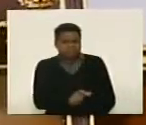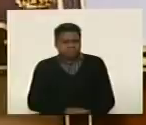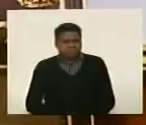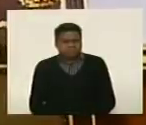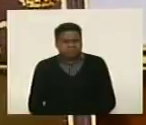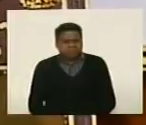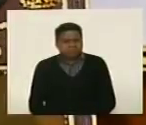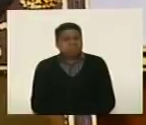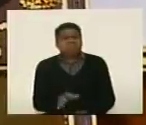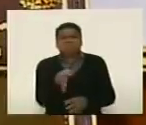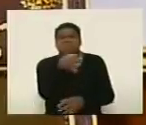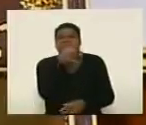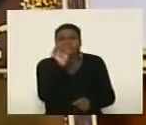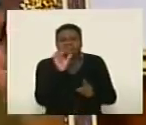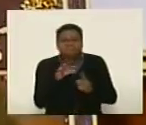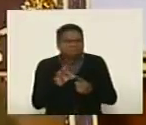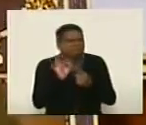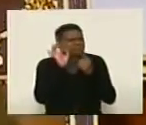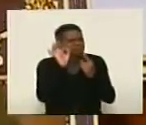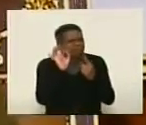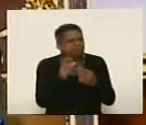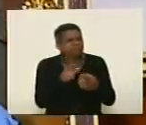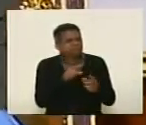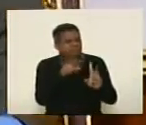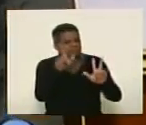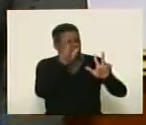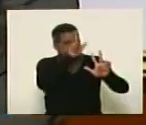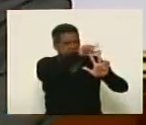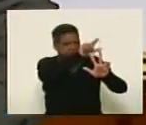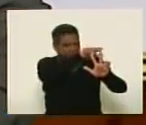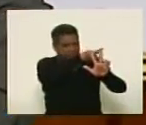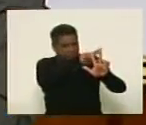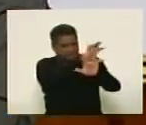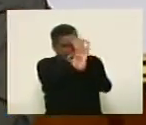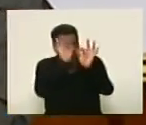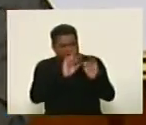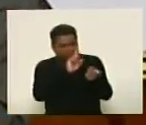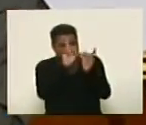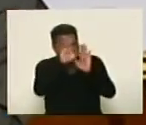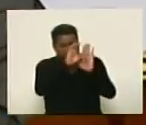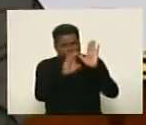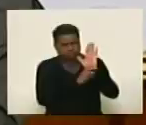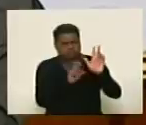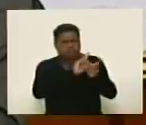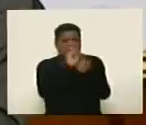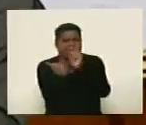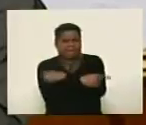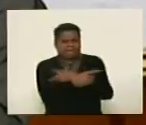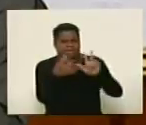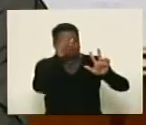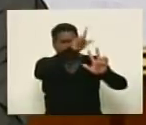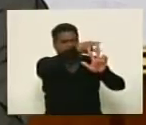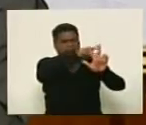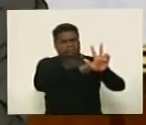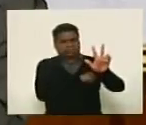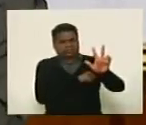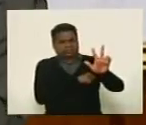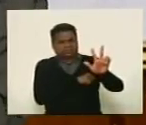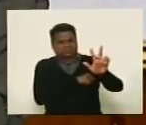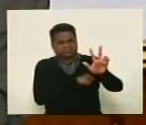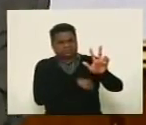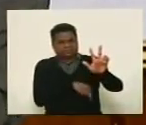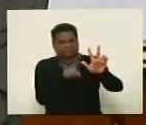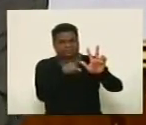lo mismo que dice la tercera posibilidad de modificar, que es la Asamblea Nacional Constituyente. Y la